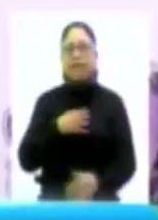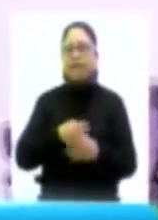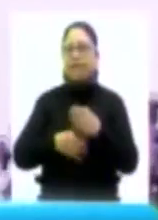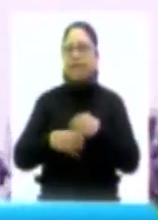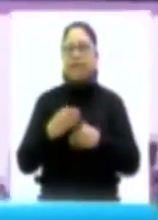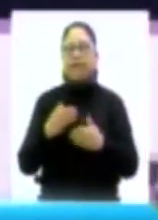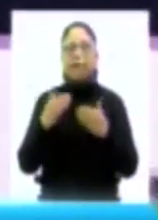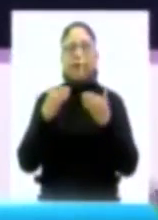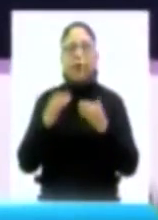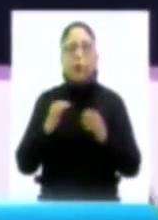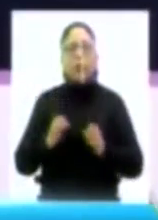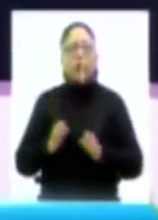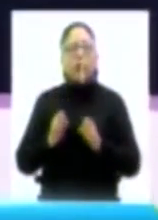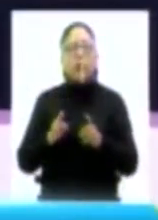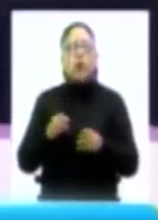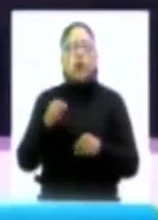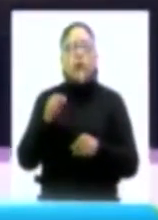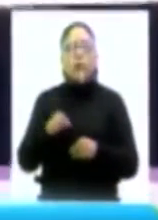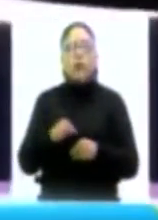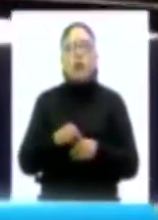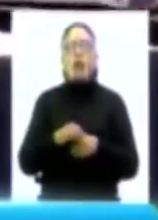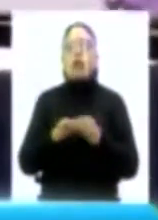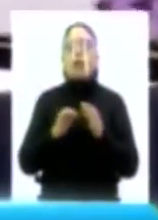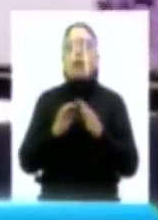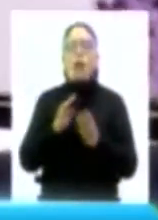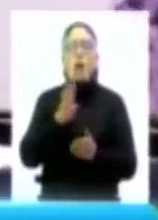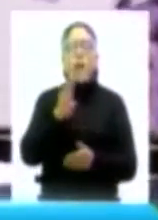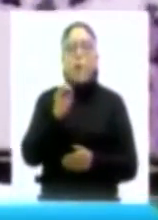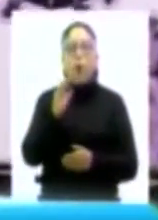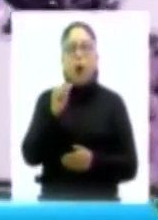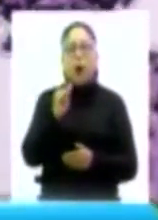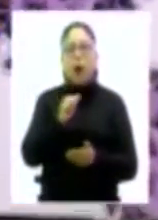la oportunidad con la que ha actuado nuestra boliviana de aviación.